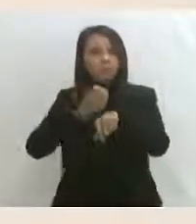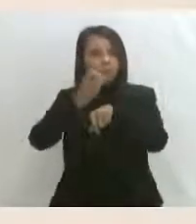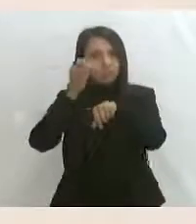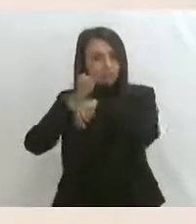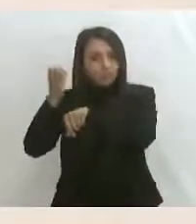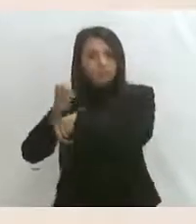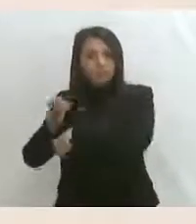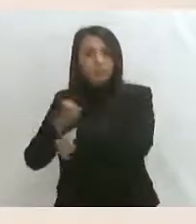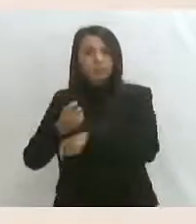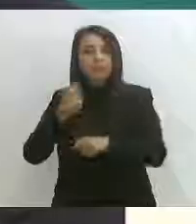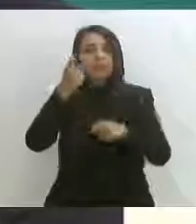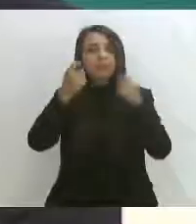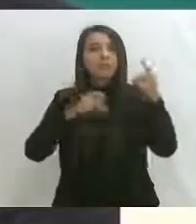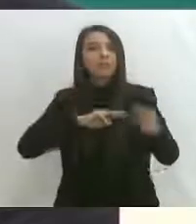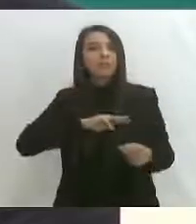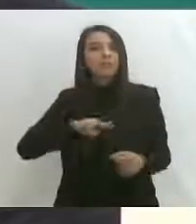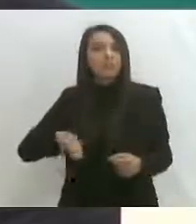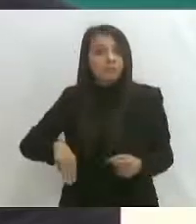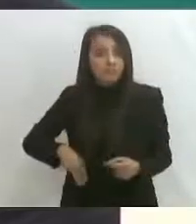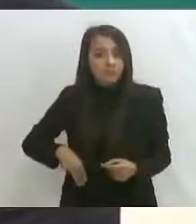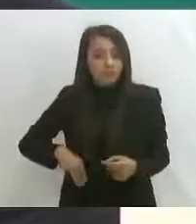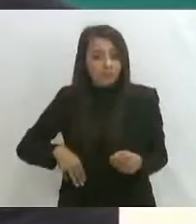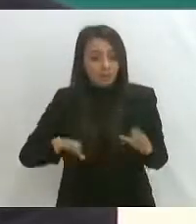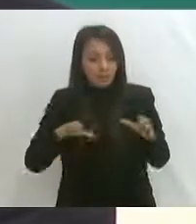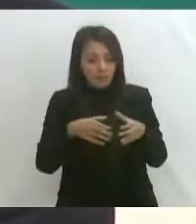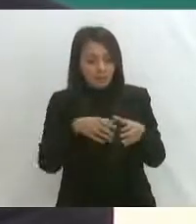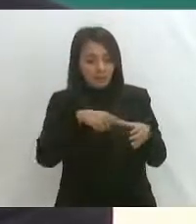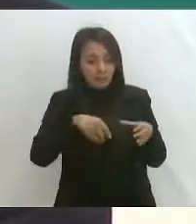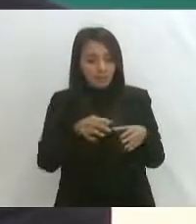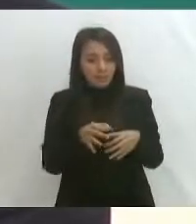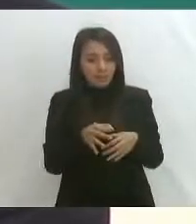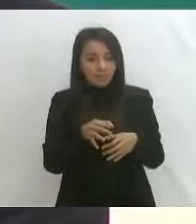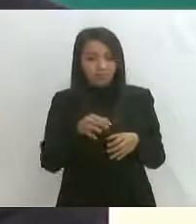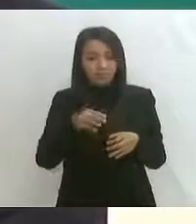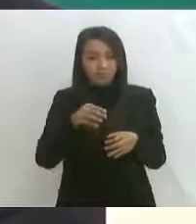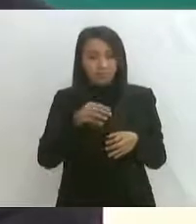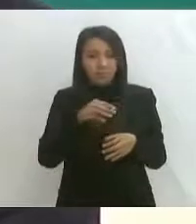que no cobran impuestos locales